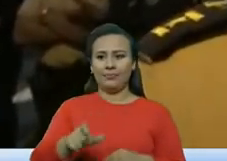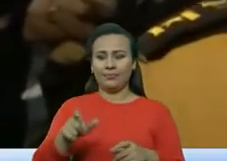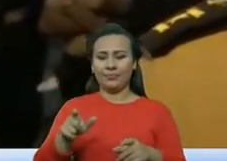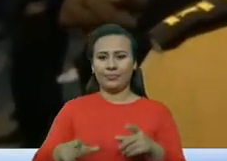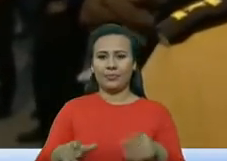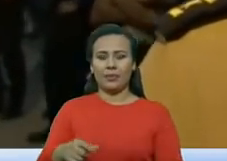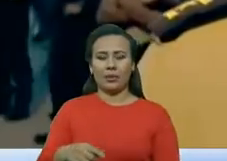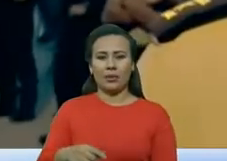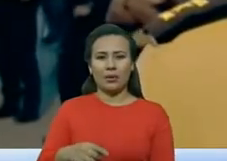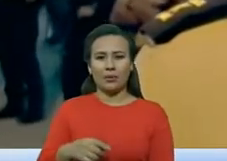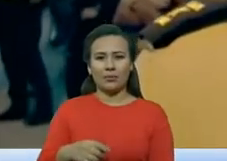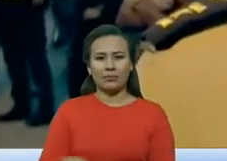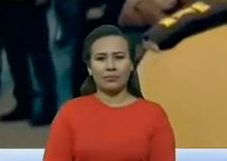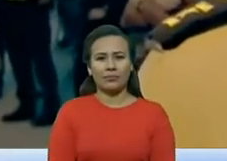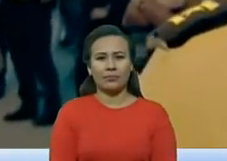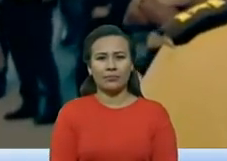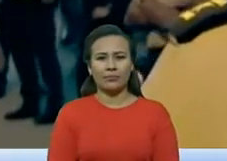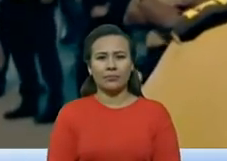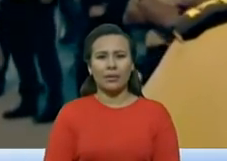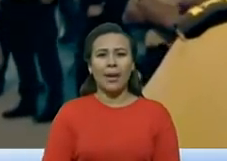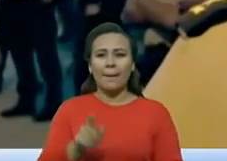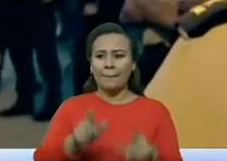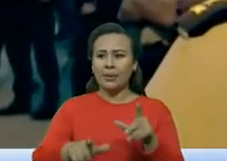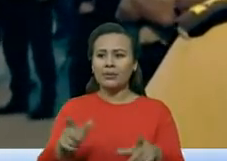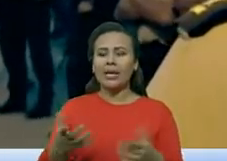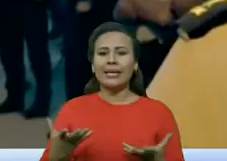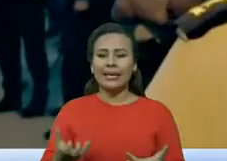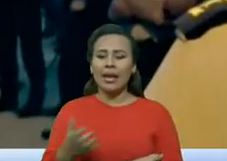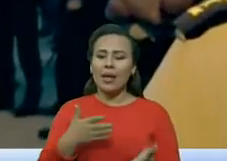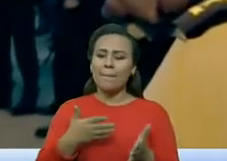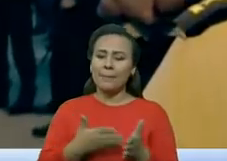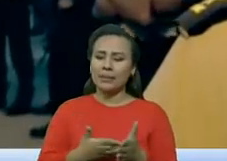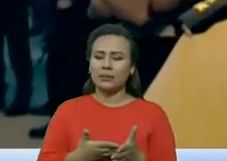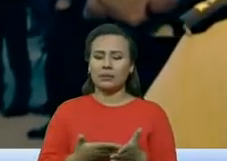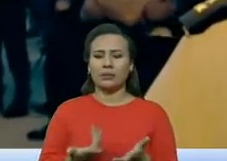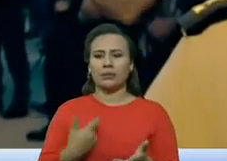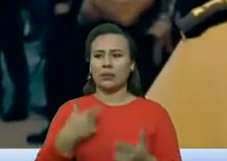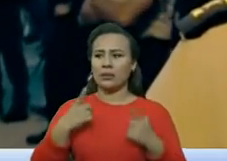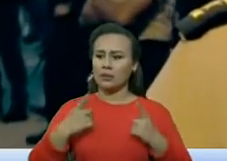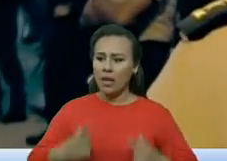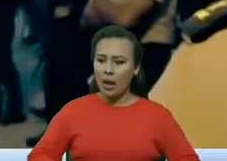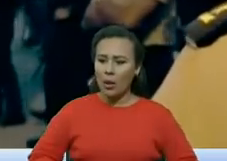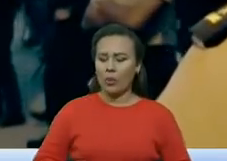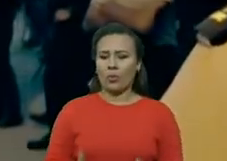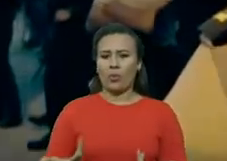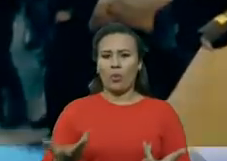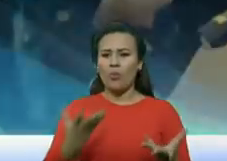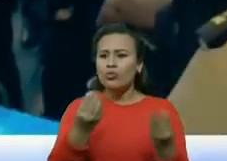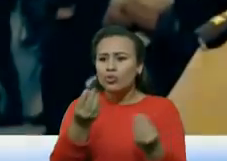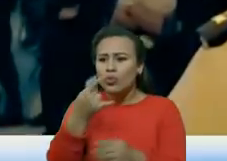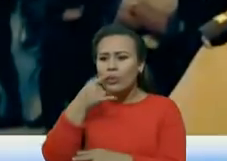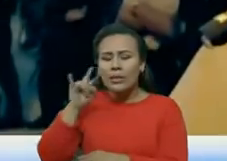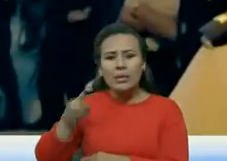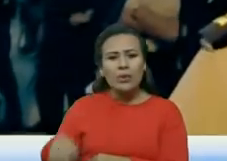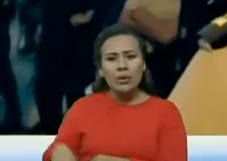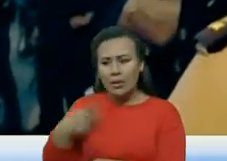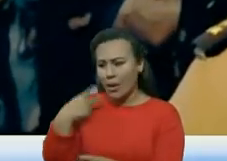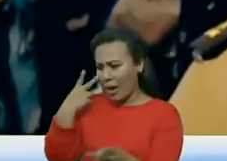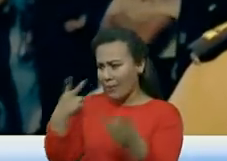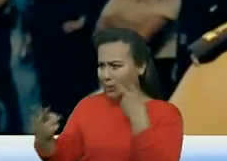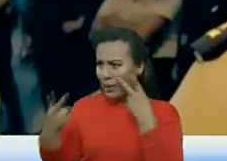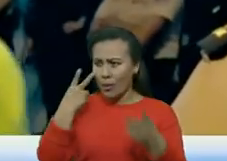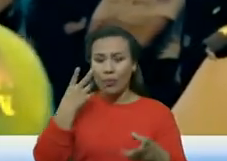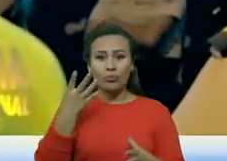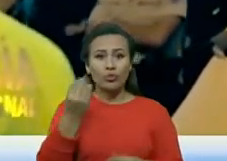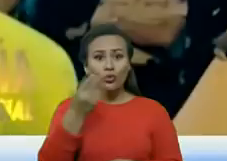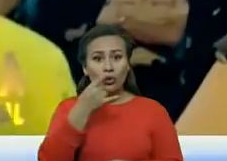la problemática. Es gente que quiere mantener una convivencia pacífica y sana, especialmente por la gran cantidad de niños que aquí se puede apreciar. Y